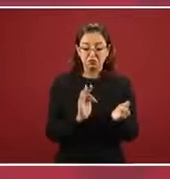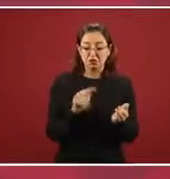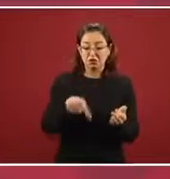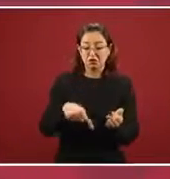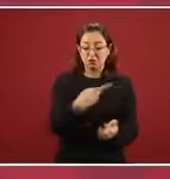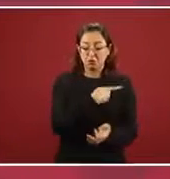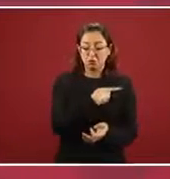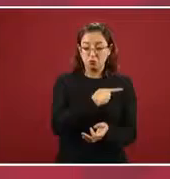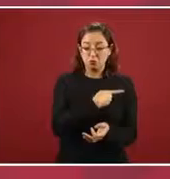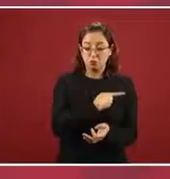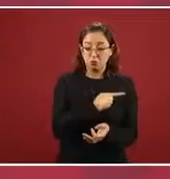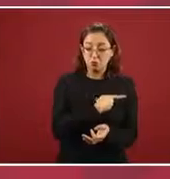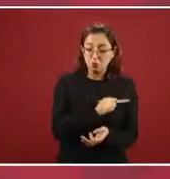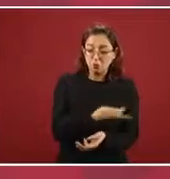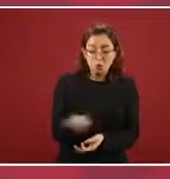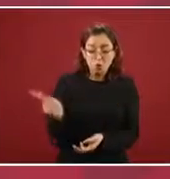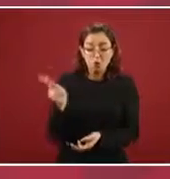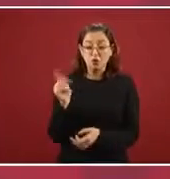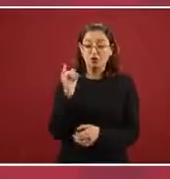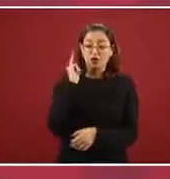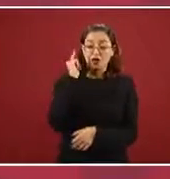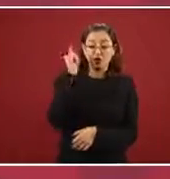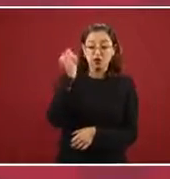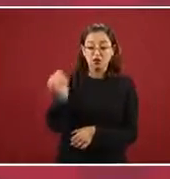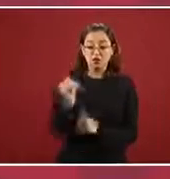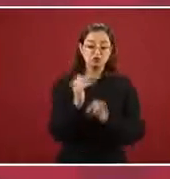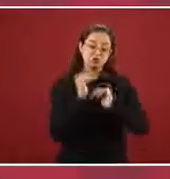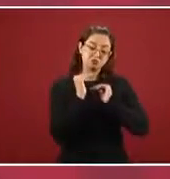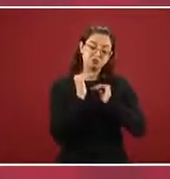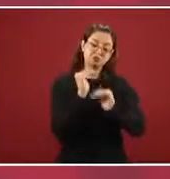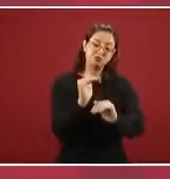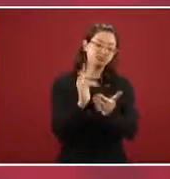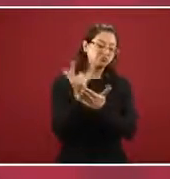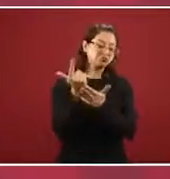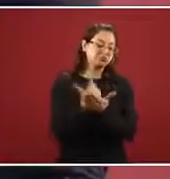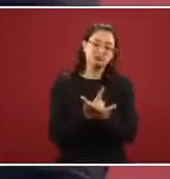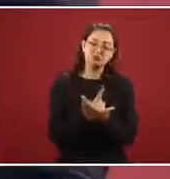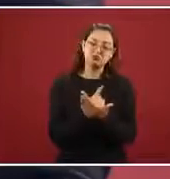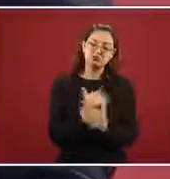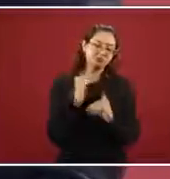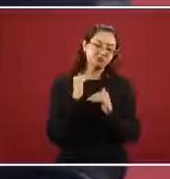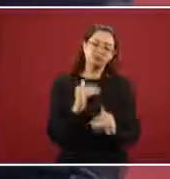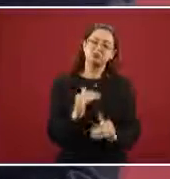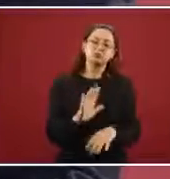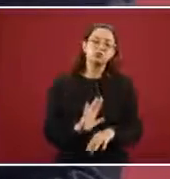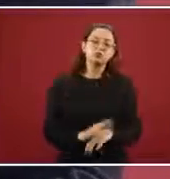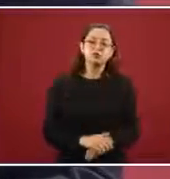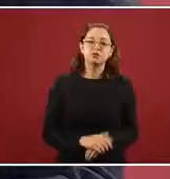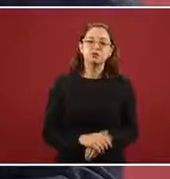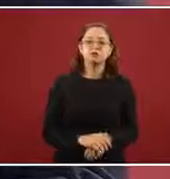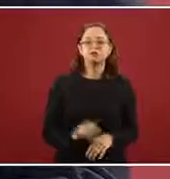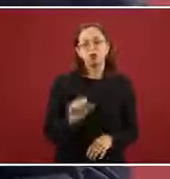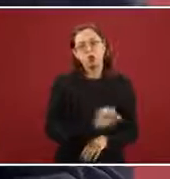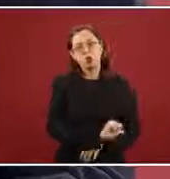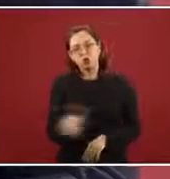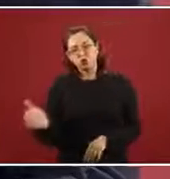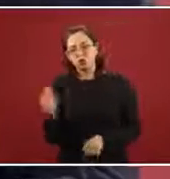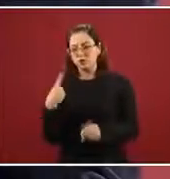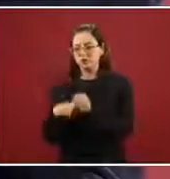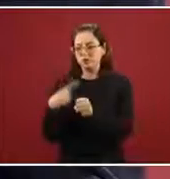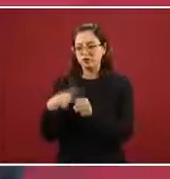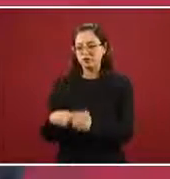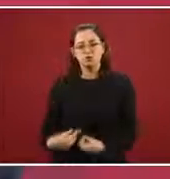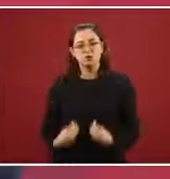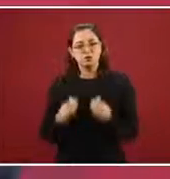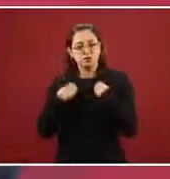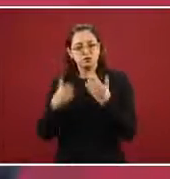en las comunidades más apartadas, y el que vive en la ciudad sí tiene posibilidad de contar con todos